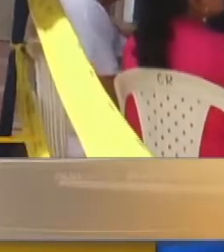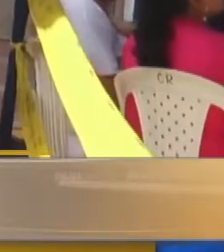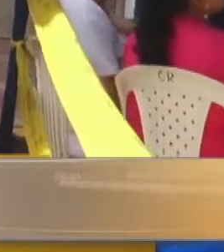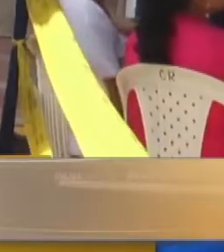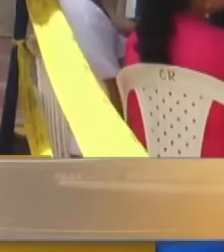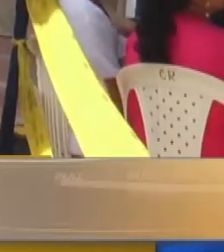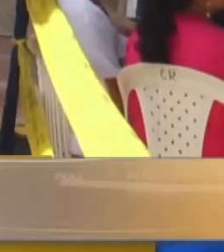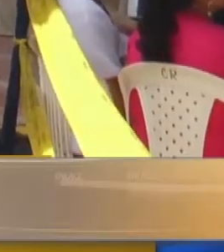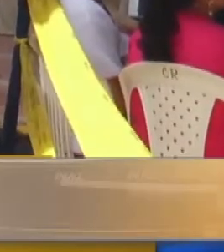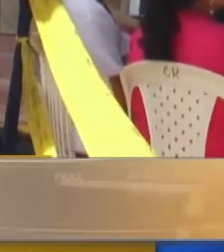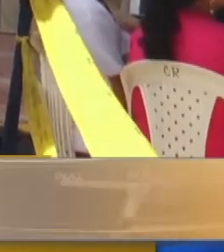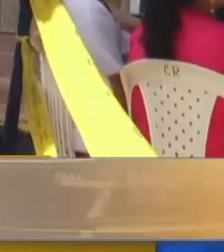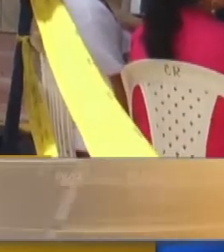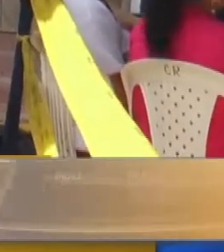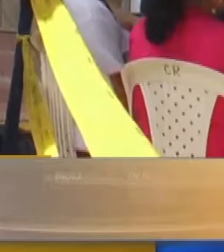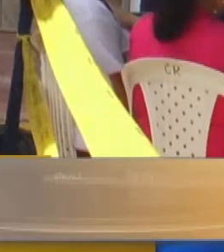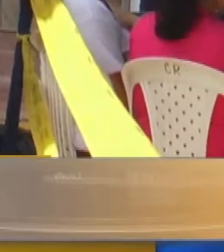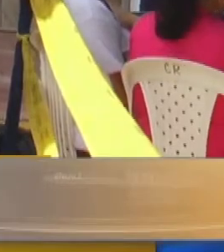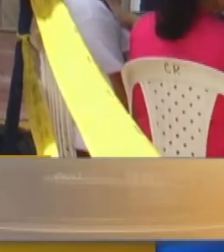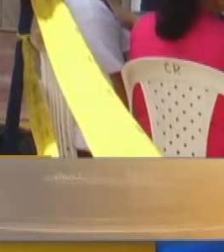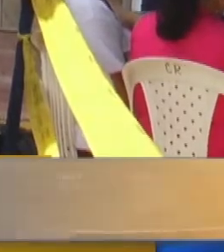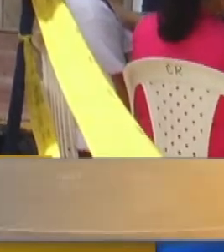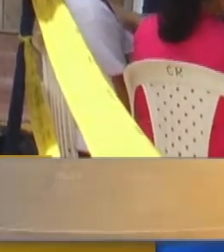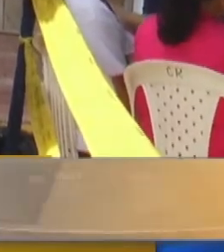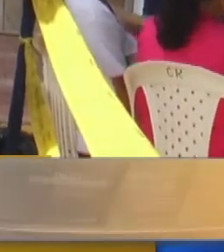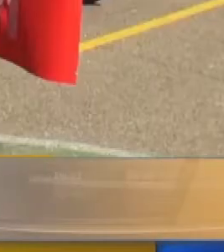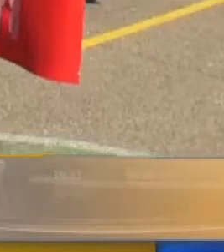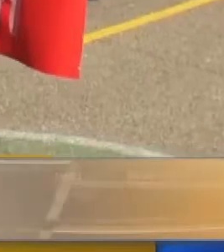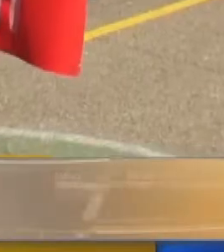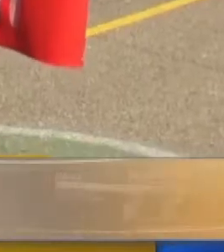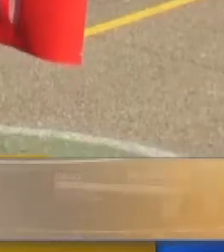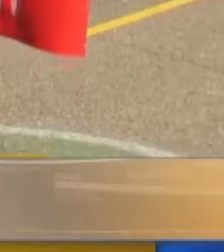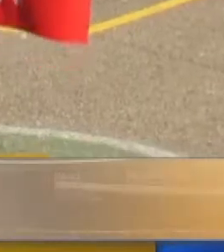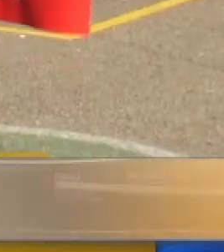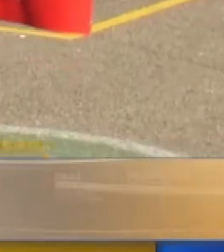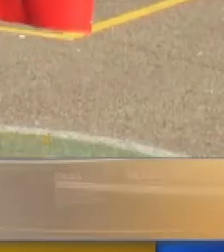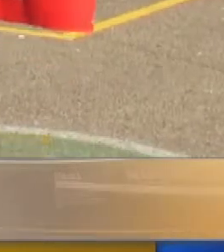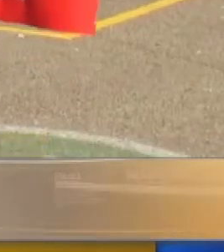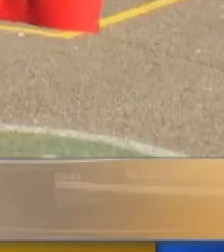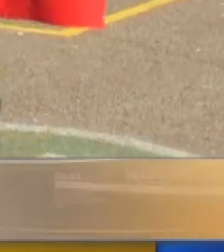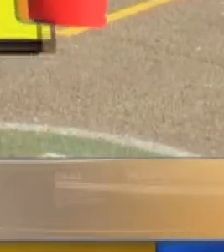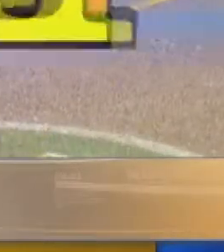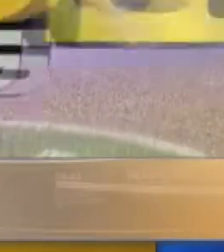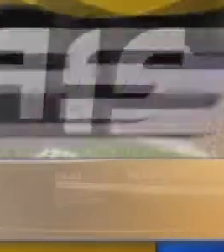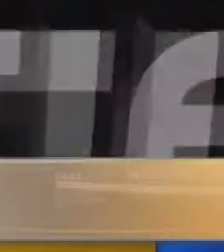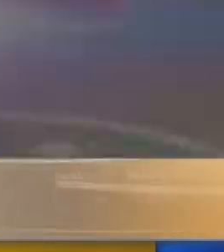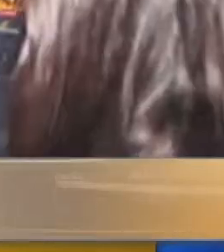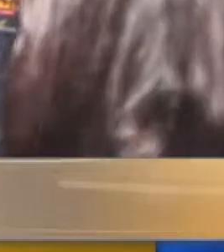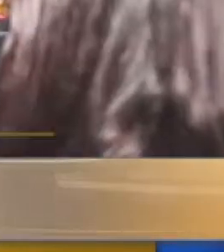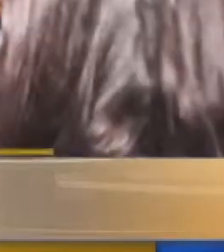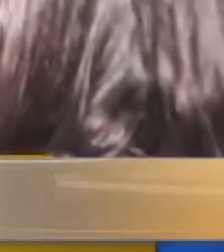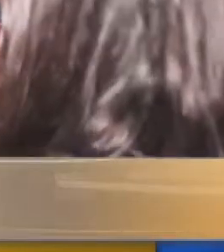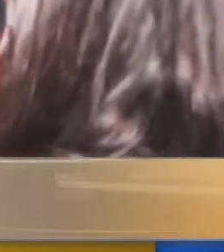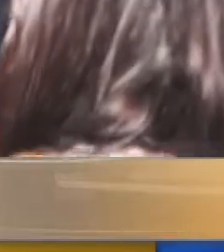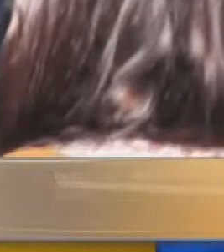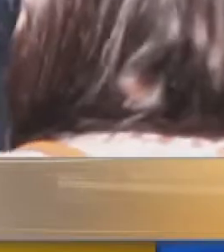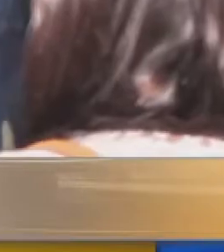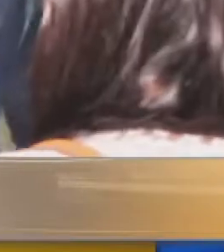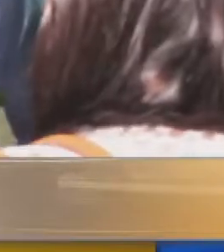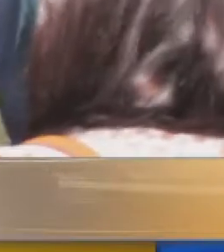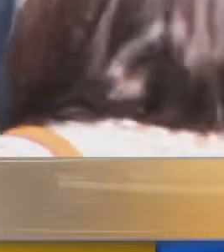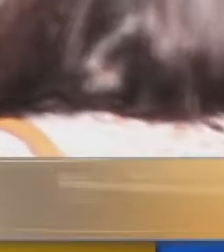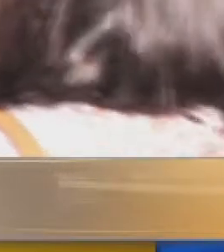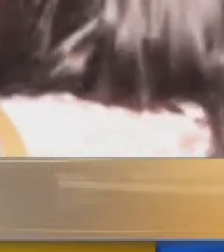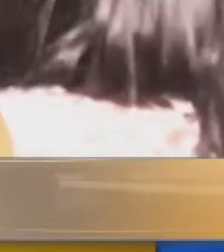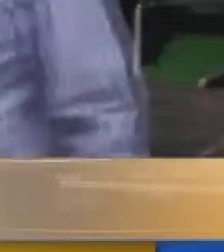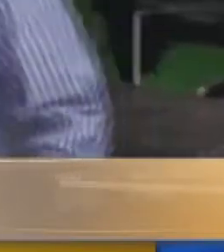Continúa el paro por parte de docentes. Los profesores aseguran que el Gobierno Nacional no tiene voluntad para darle solución a su pliego de peticiones. Ecopetrol y comunidades no